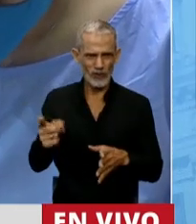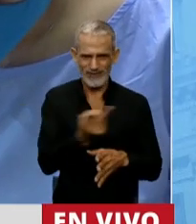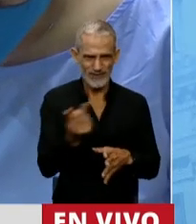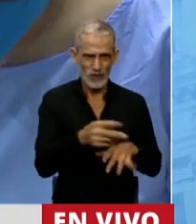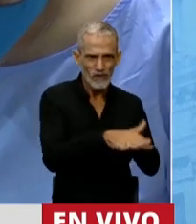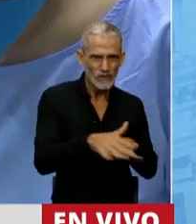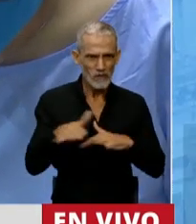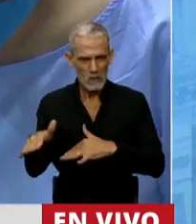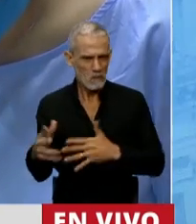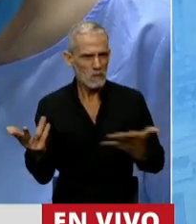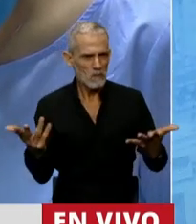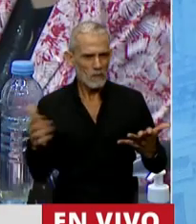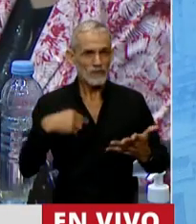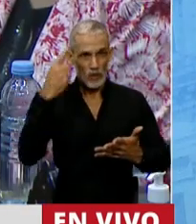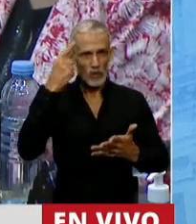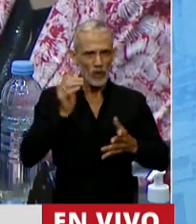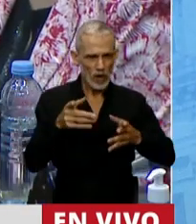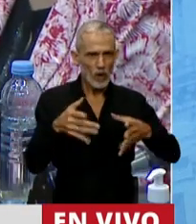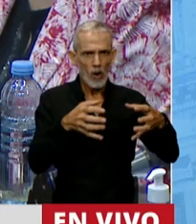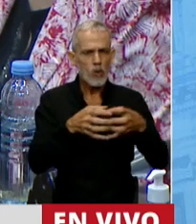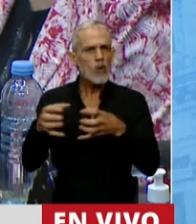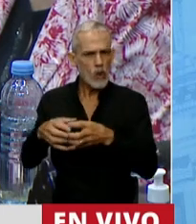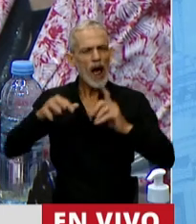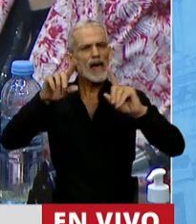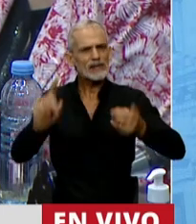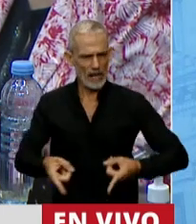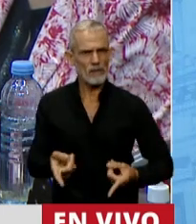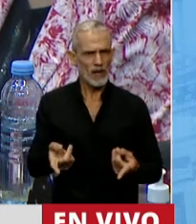al respecto quiero decir que los claustros también